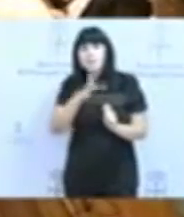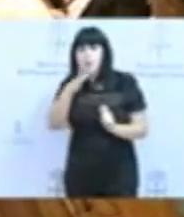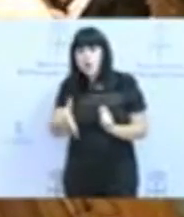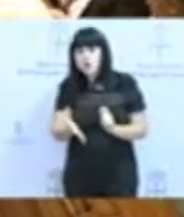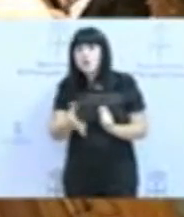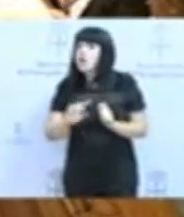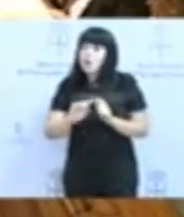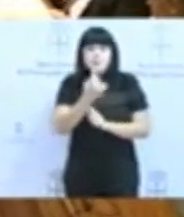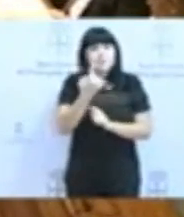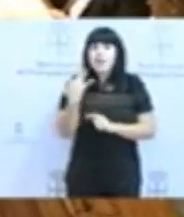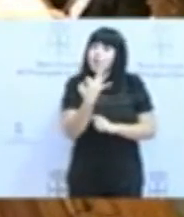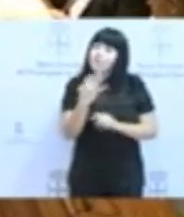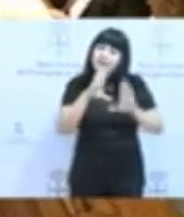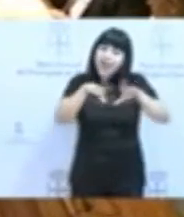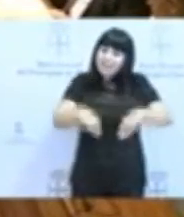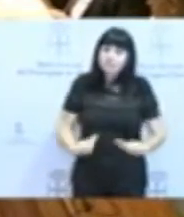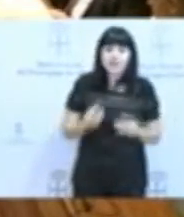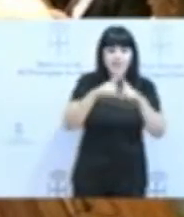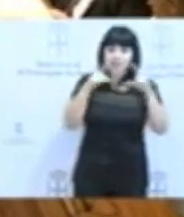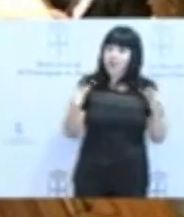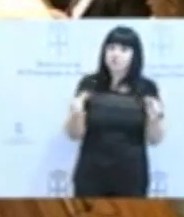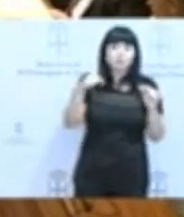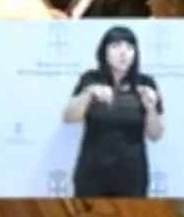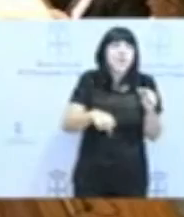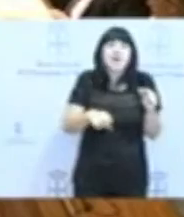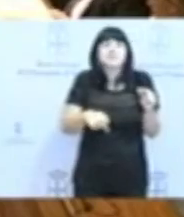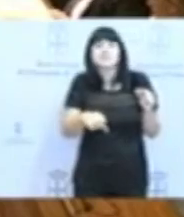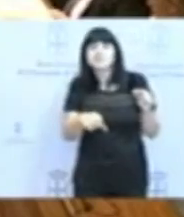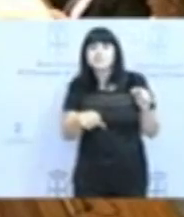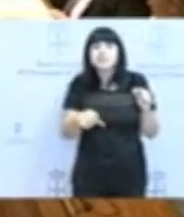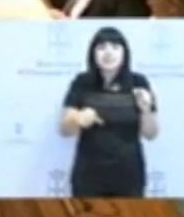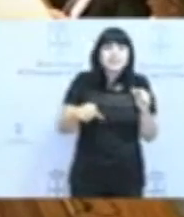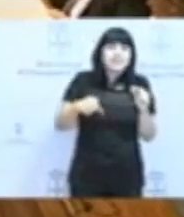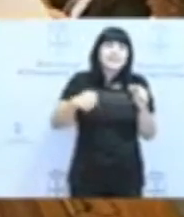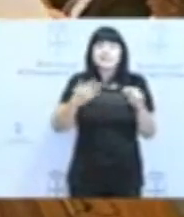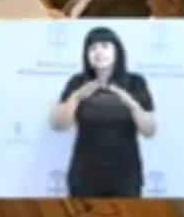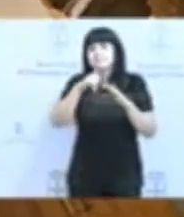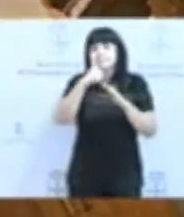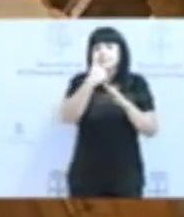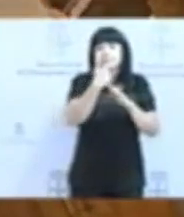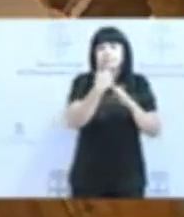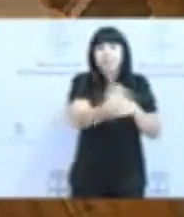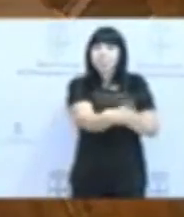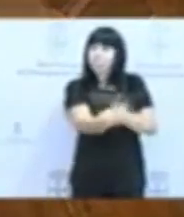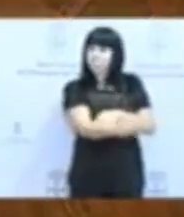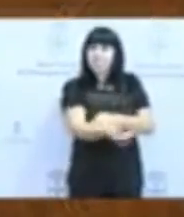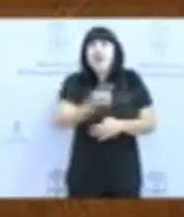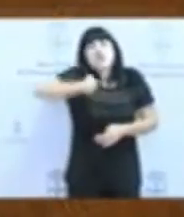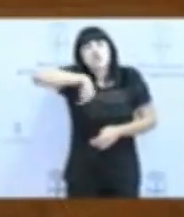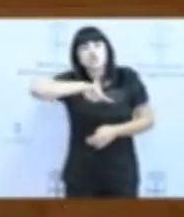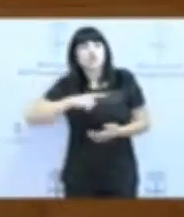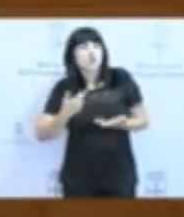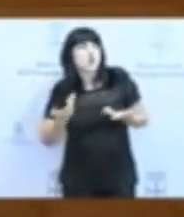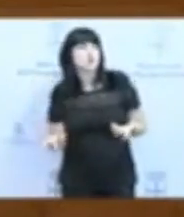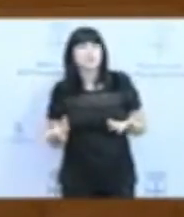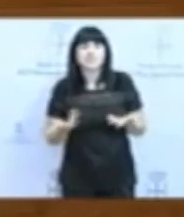es asumir la premisa de que Asturias no es una suerte de periferia de usar y tirar. No somos una carta para cambiar en el